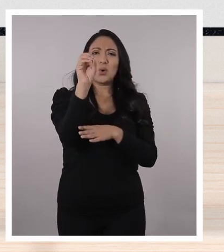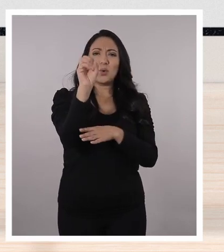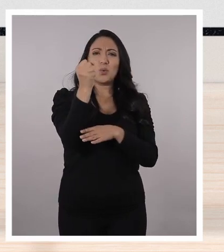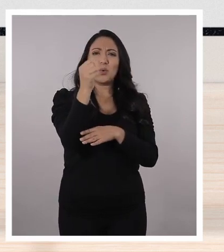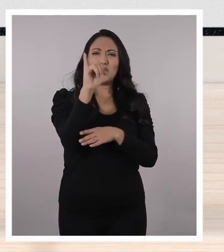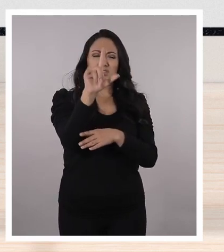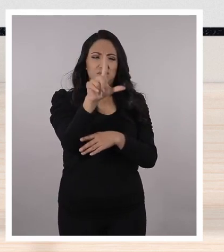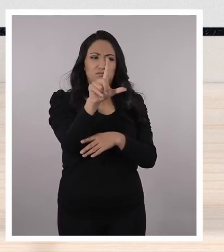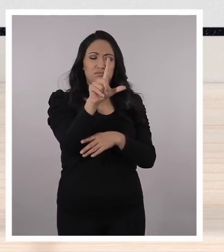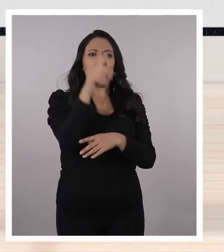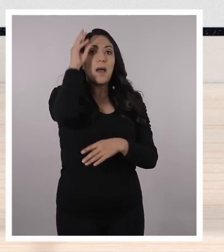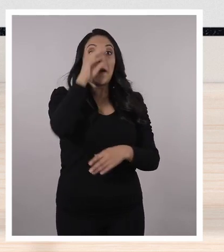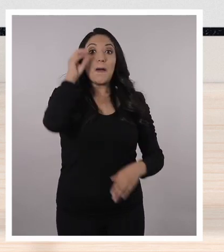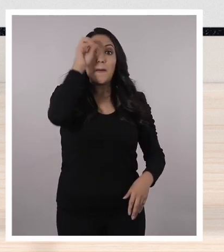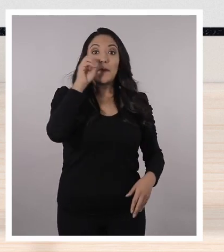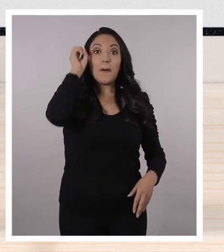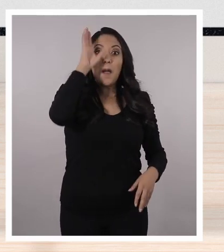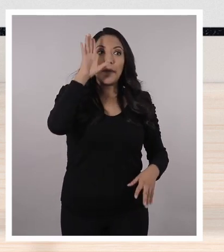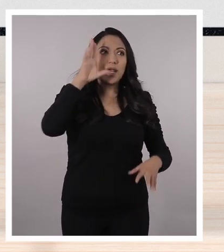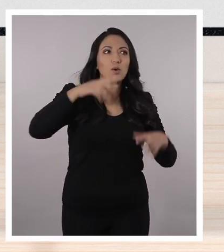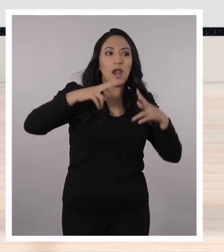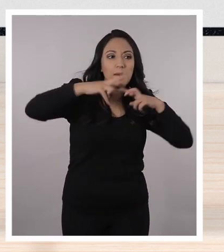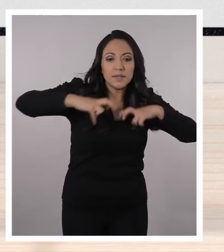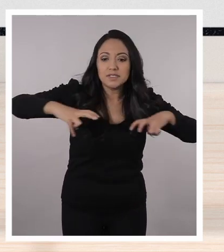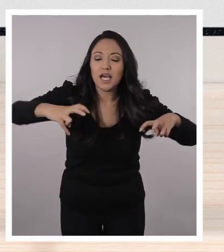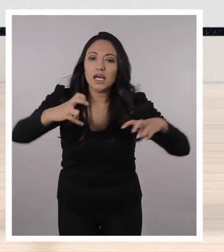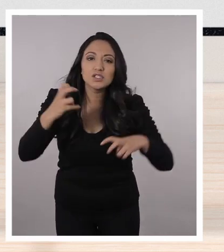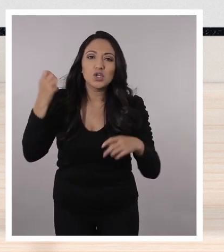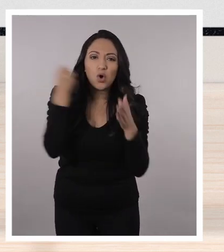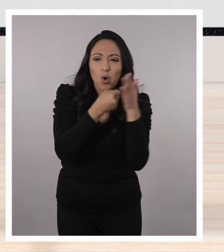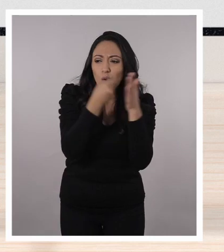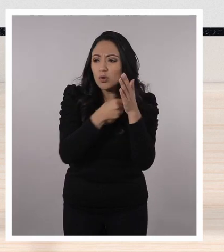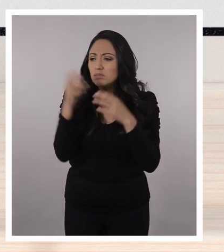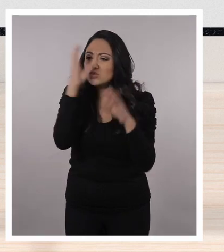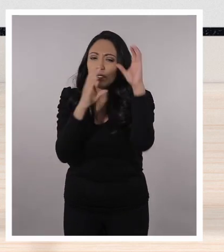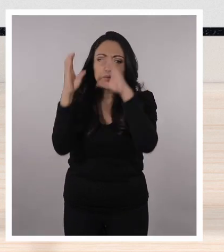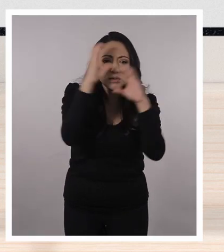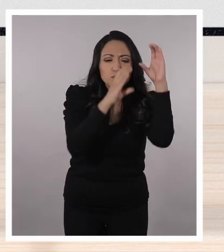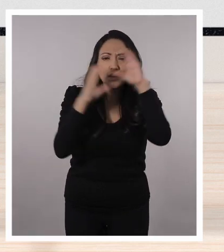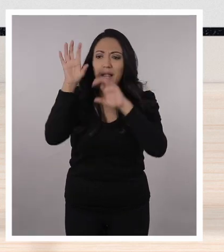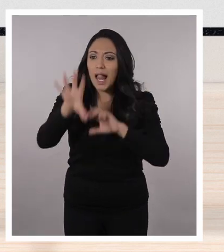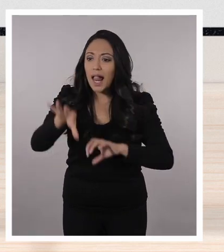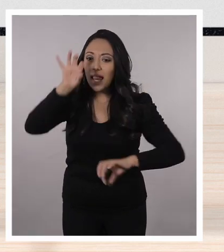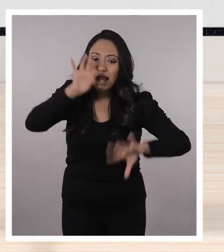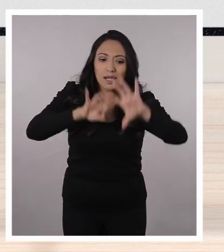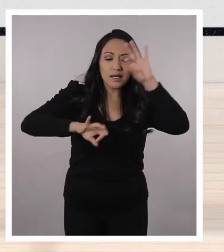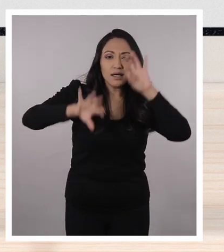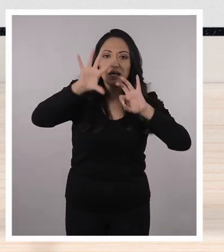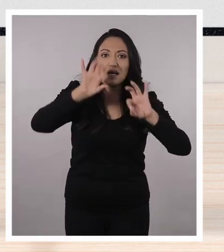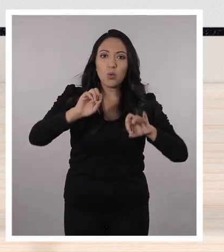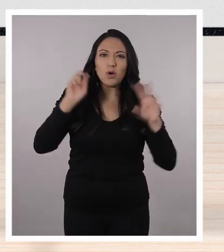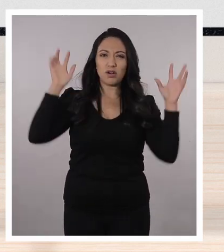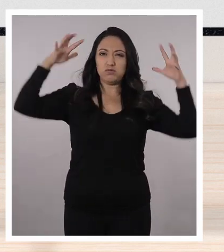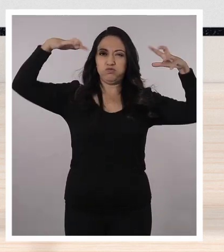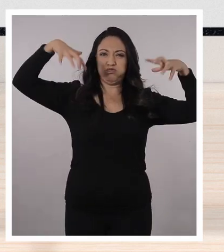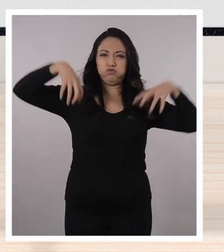escuchado solo en las películas. Esas películas donde hay unos arqueólogos que se pelean con todo el mundo y